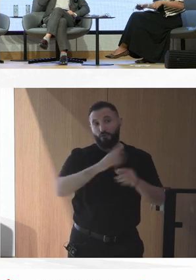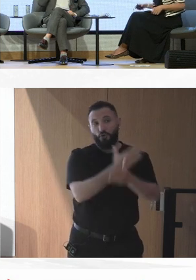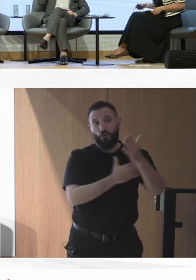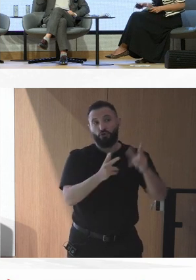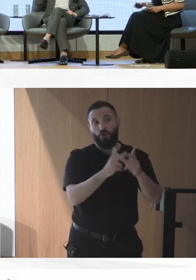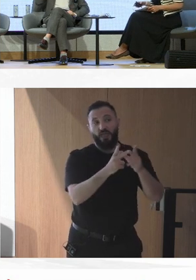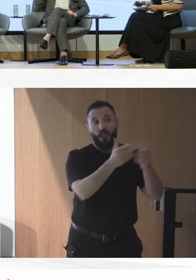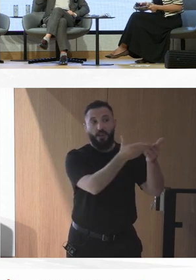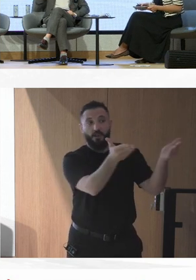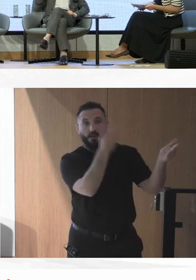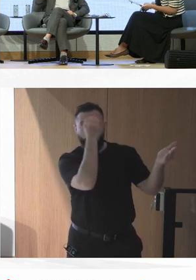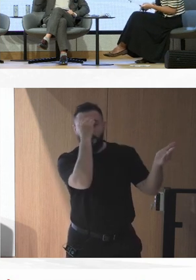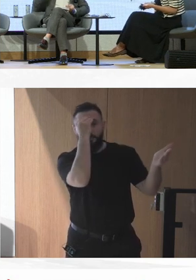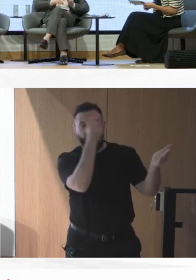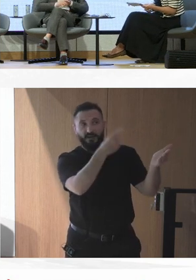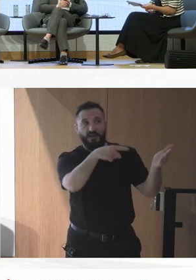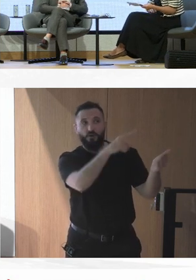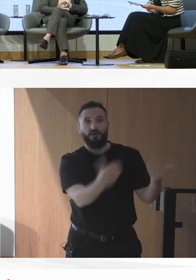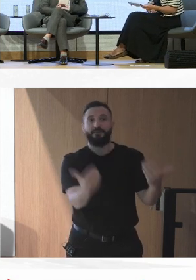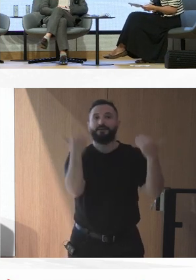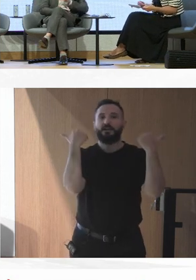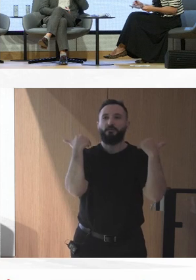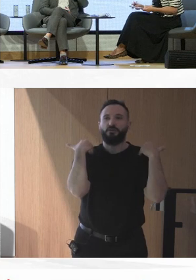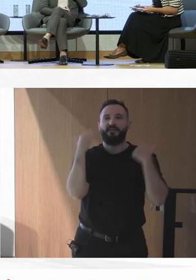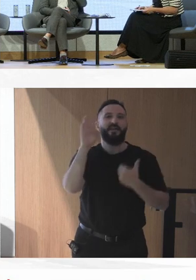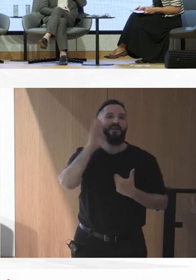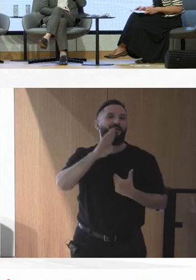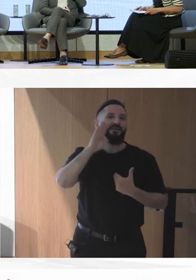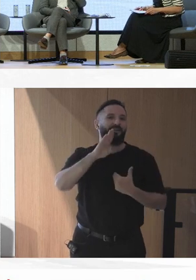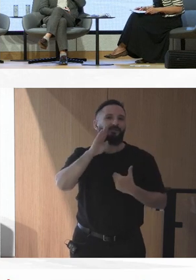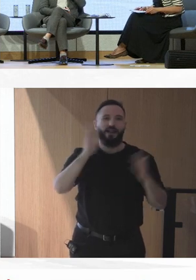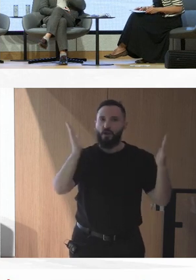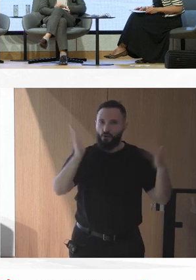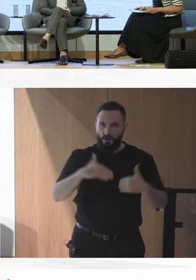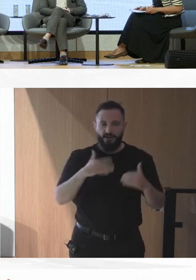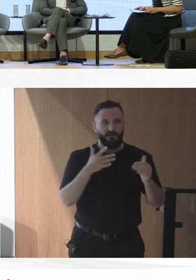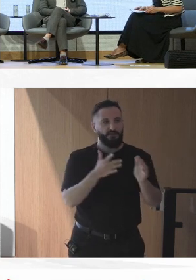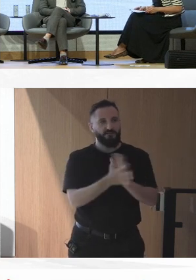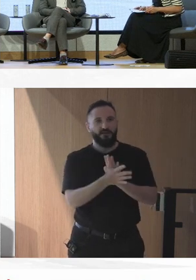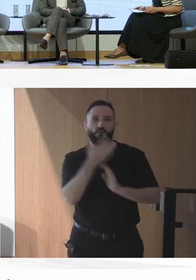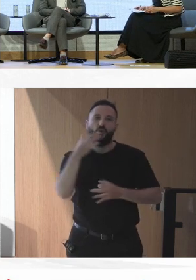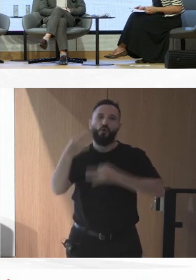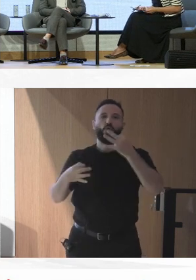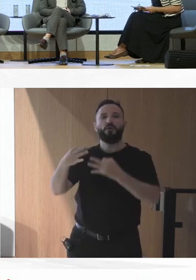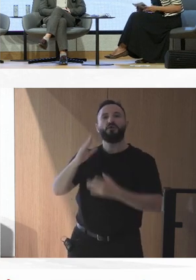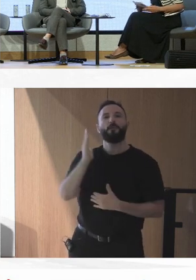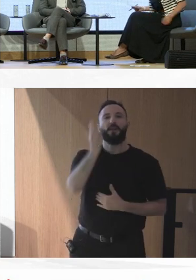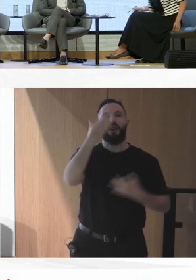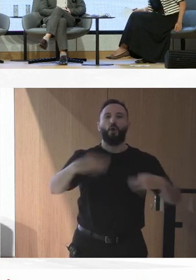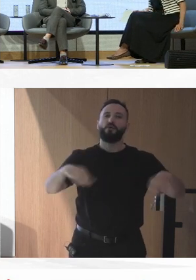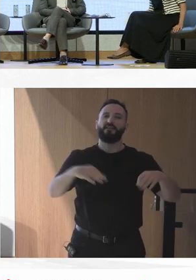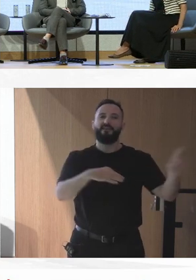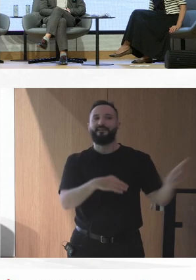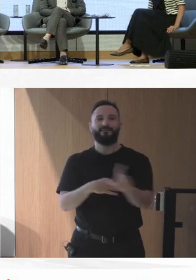están exentas, ¿no?, de responsabilidad criminal del circuito penal ordinario, es una figura que es la figura